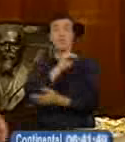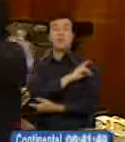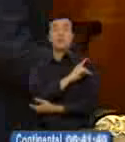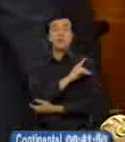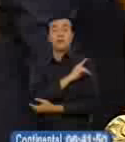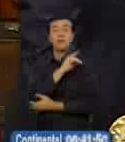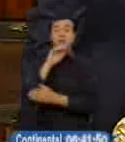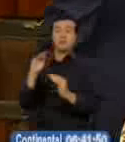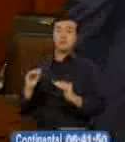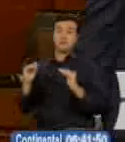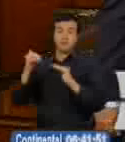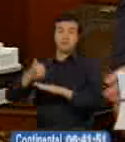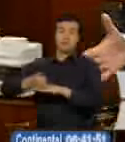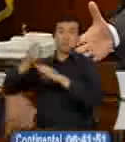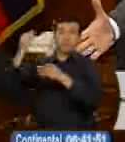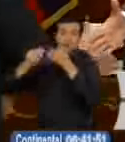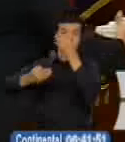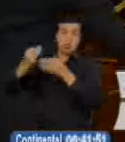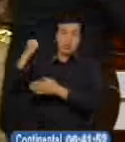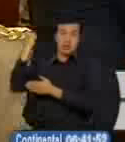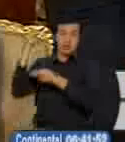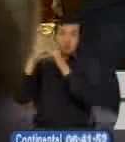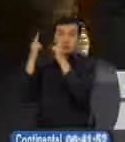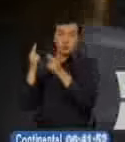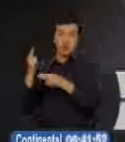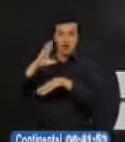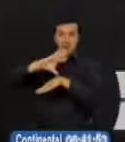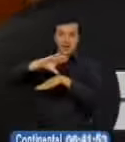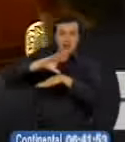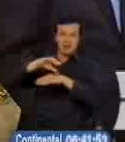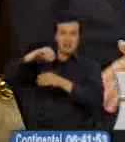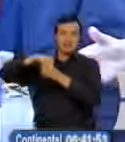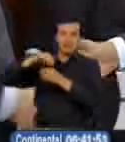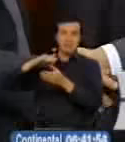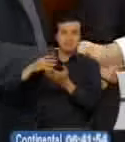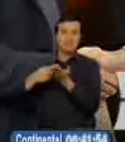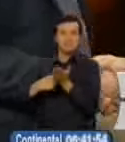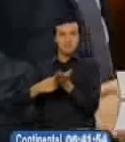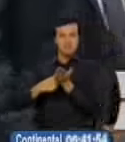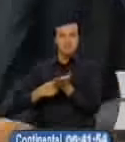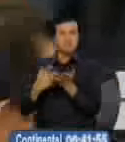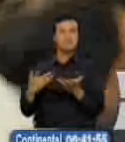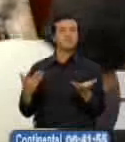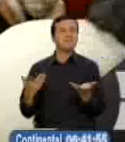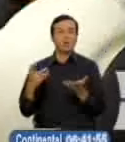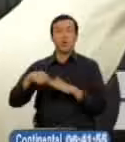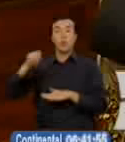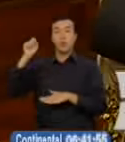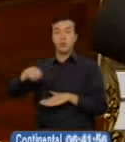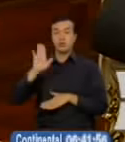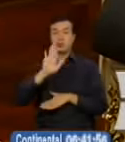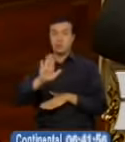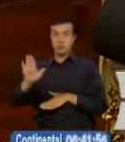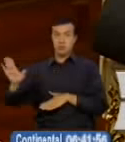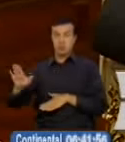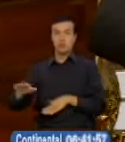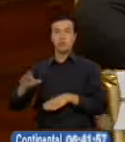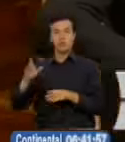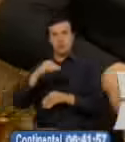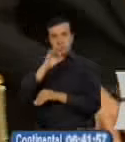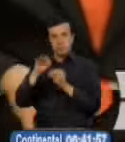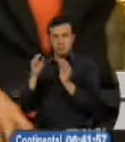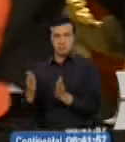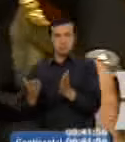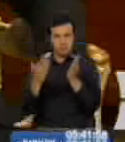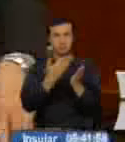de la Corte Interamericana de Derechos Humanos en el Salón Protocolario del Palacio de Carondelet. En la cita, los jueces de este organismo le entregaron un presente al